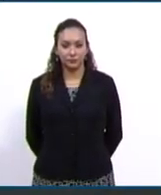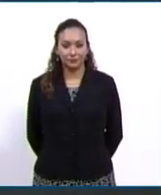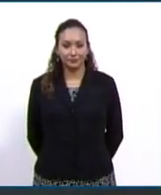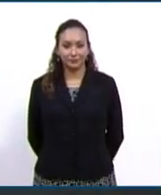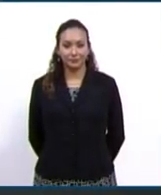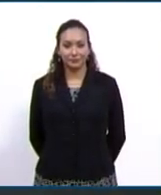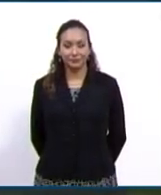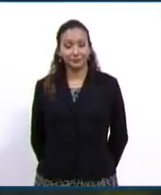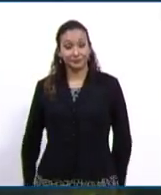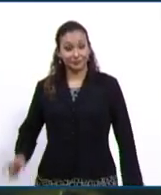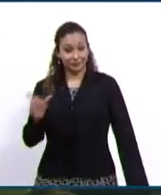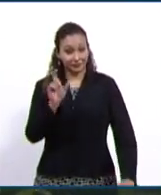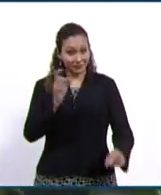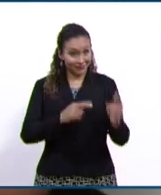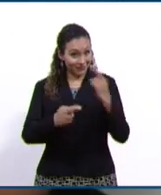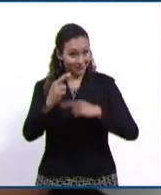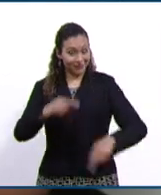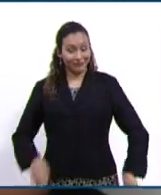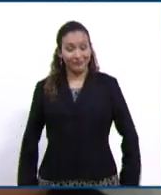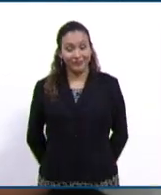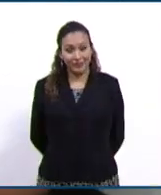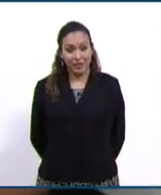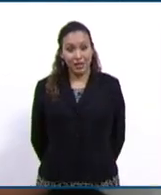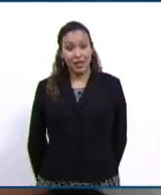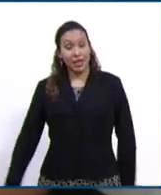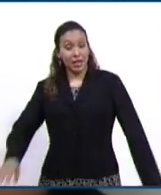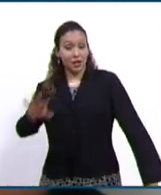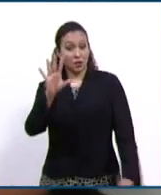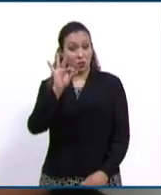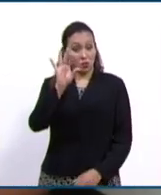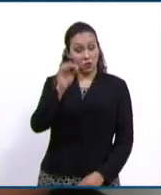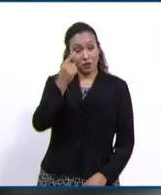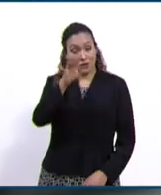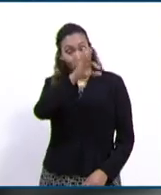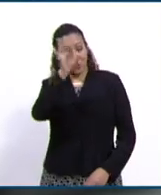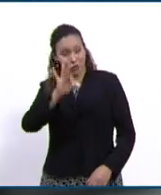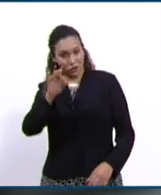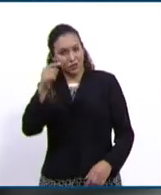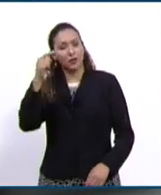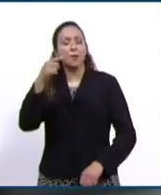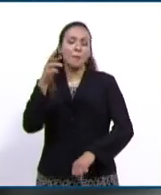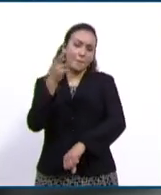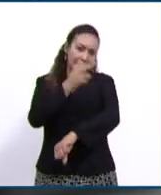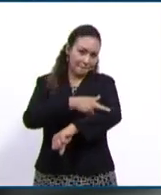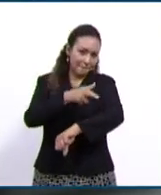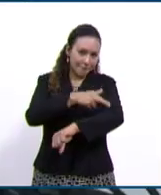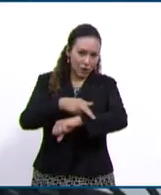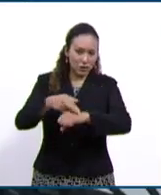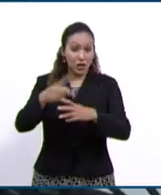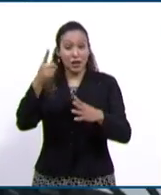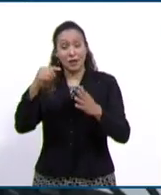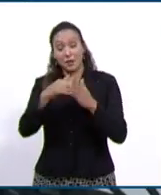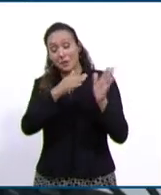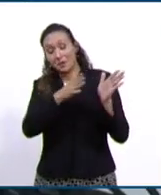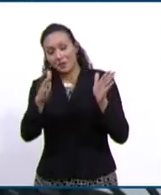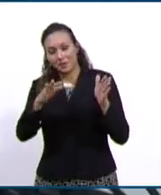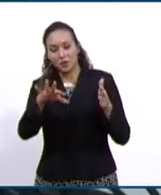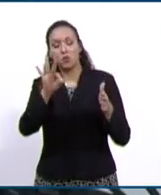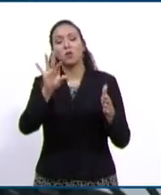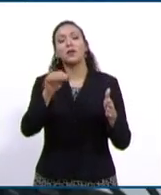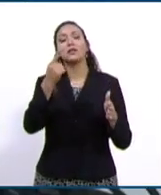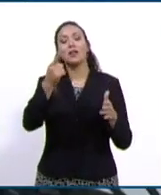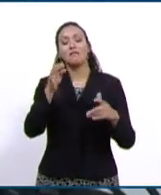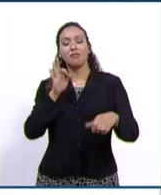Al regresar, el 41% de los 99,000 procesos penales federales en curso son atendidos por